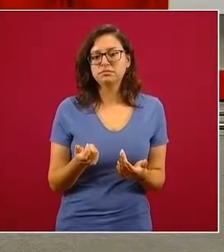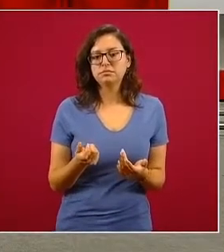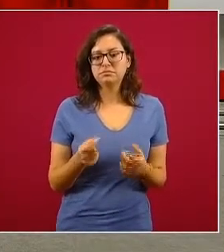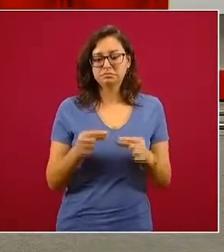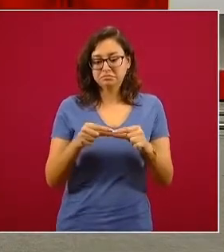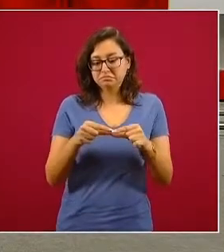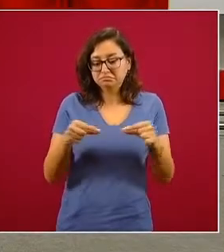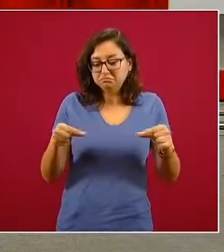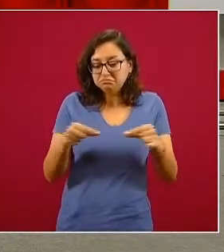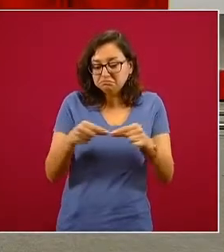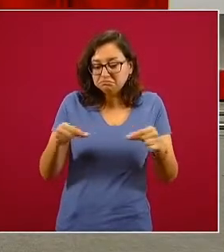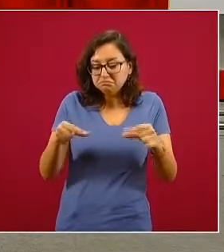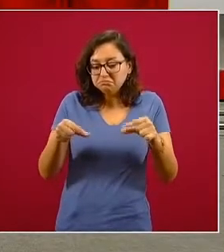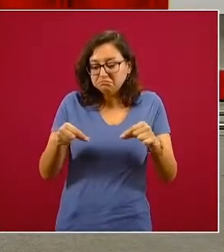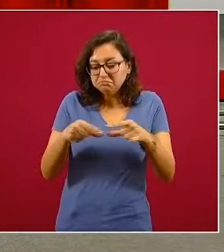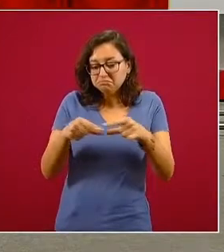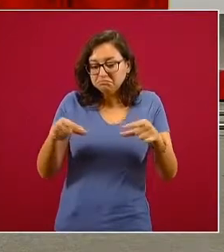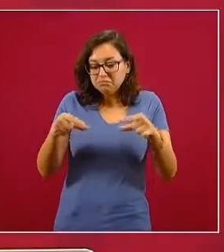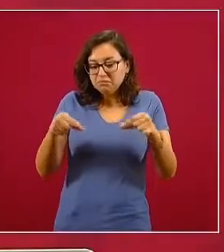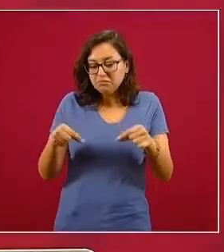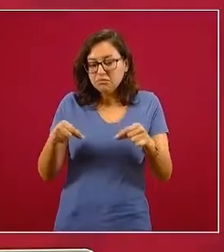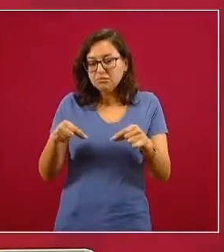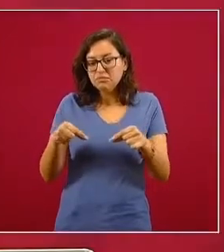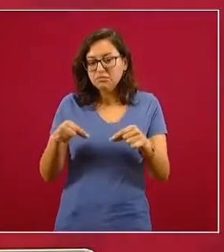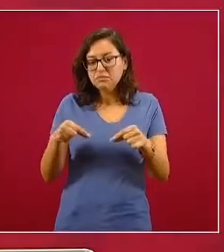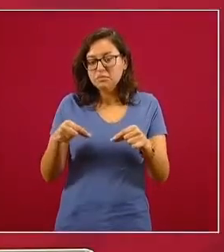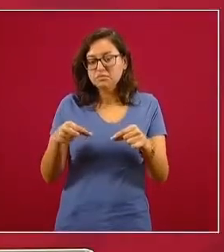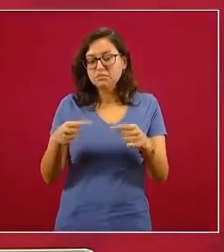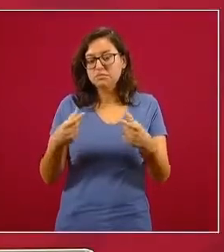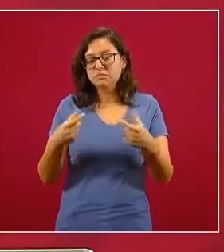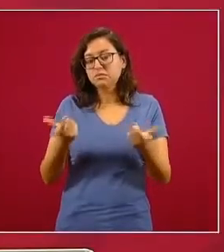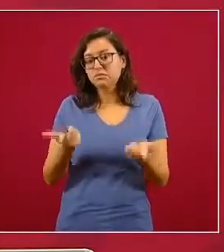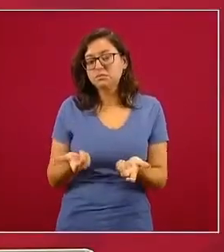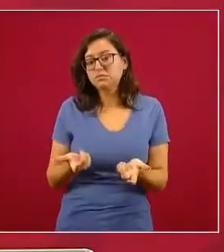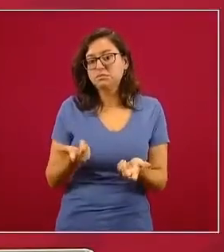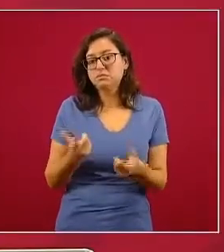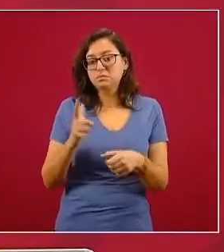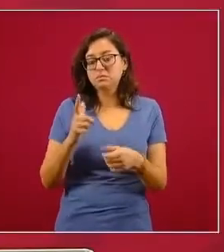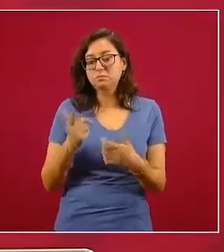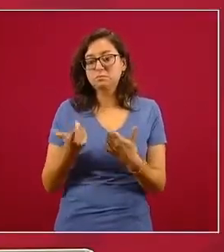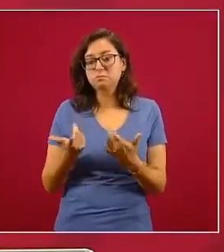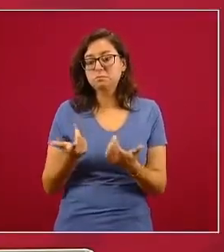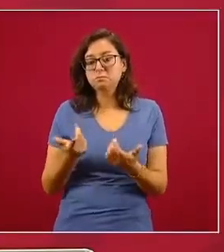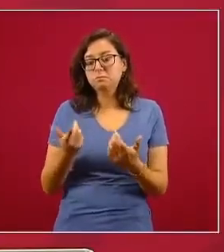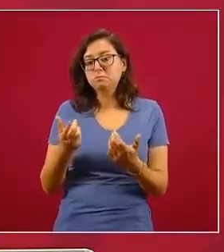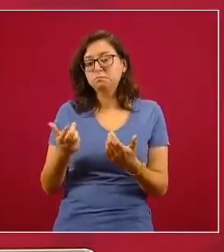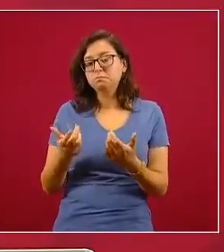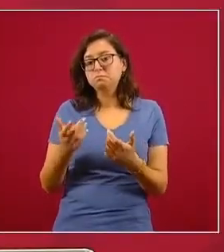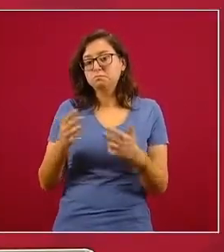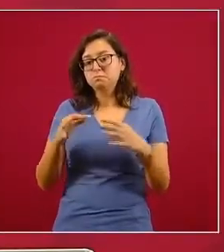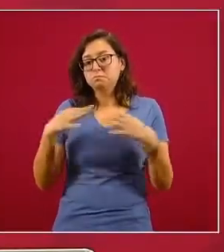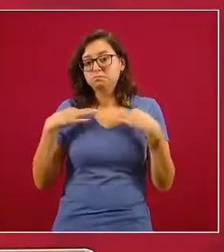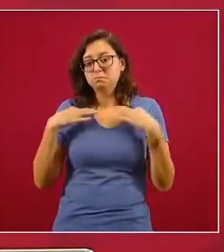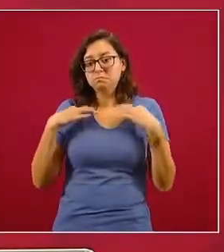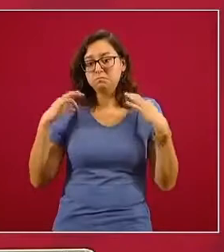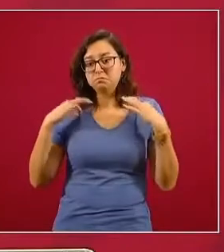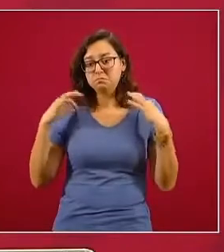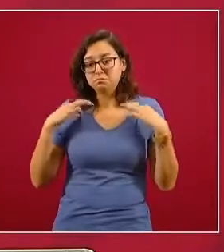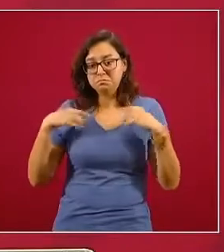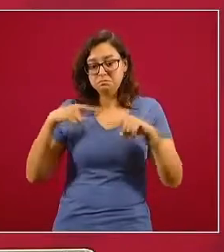un cartuchito, una pieza de plástico que tiene una tira de un material textil